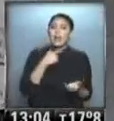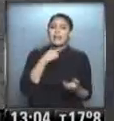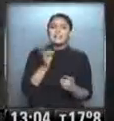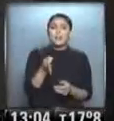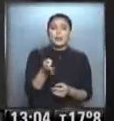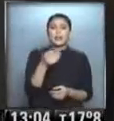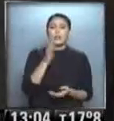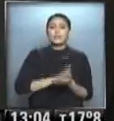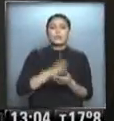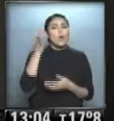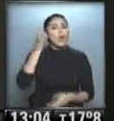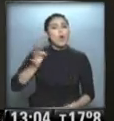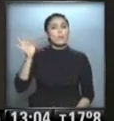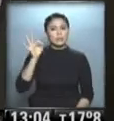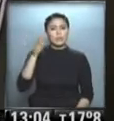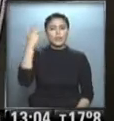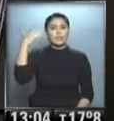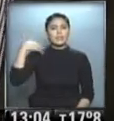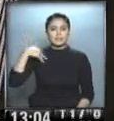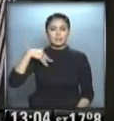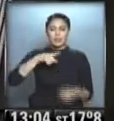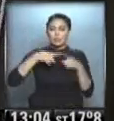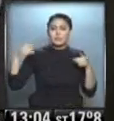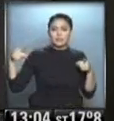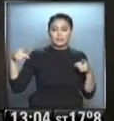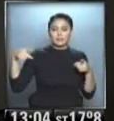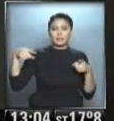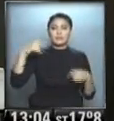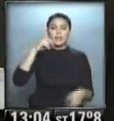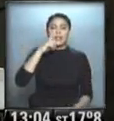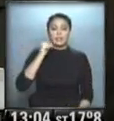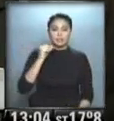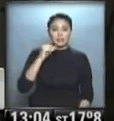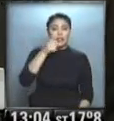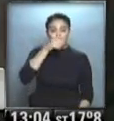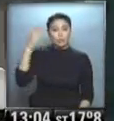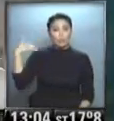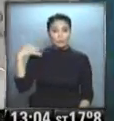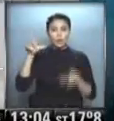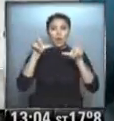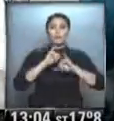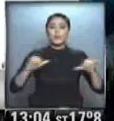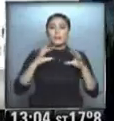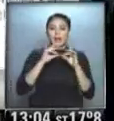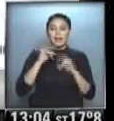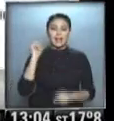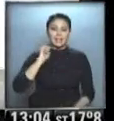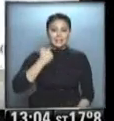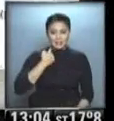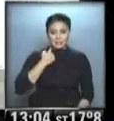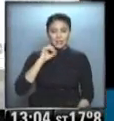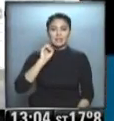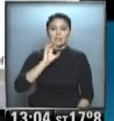opinión acerca de la denuncia que hacía conocido durante la jornada del domingo en un programa de Canal 13, el